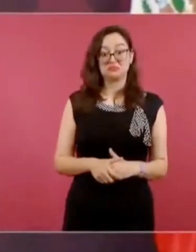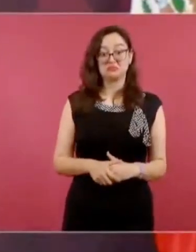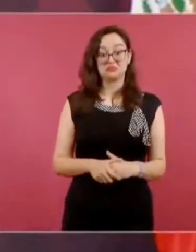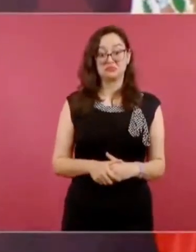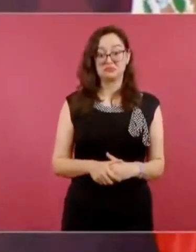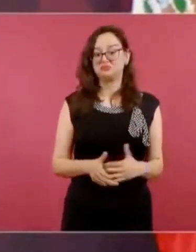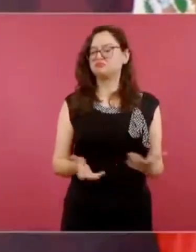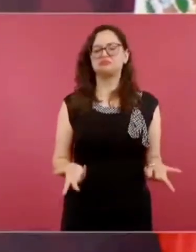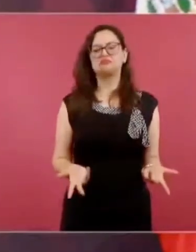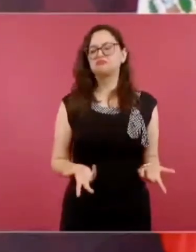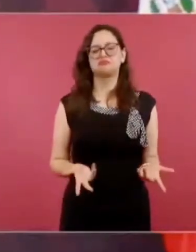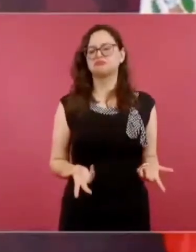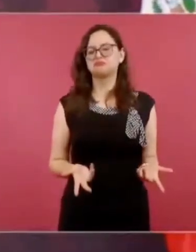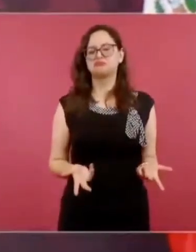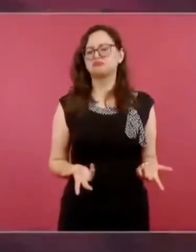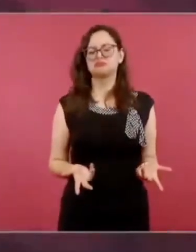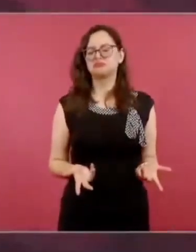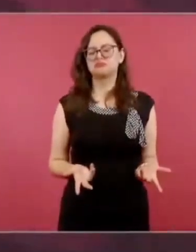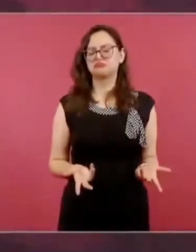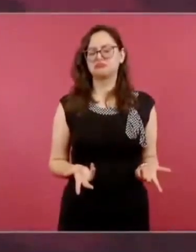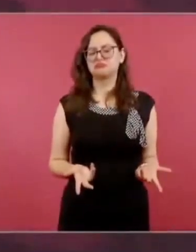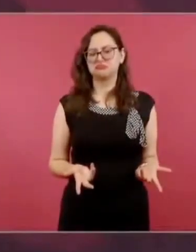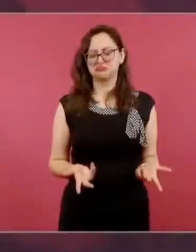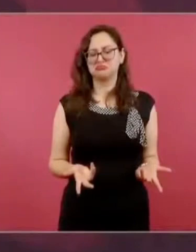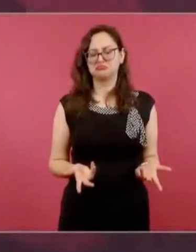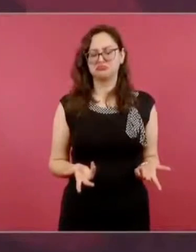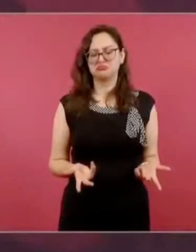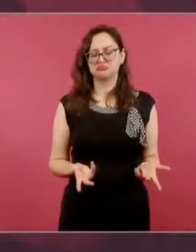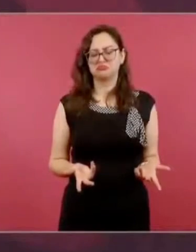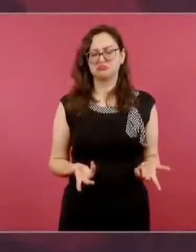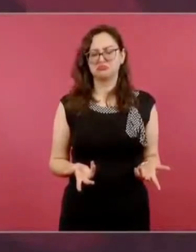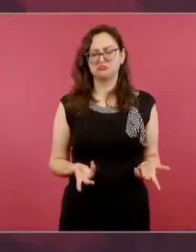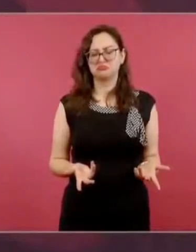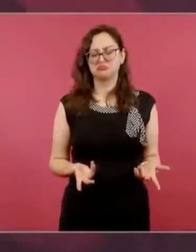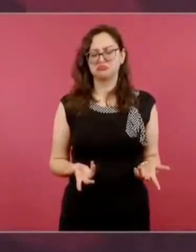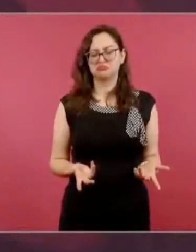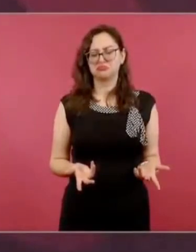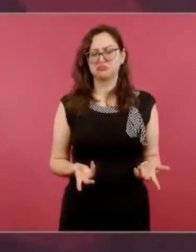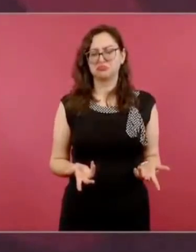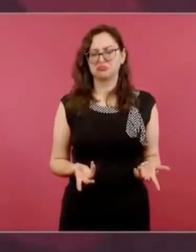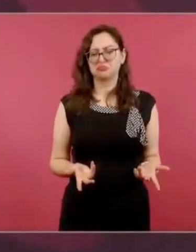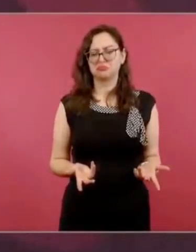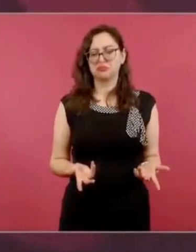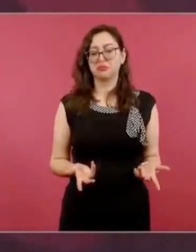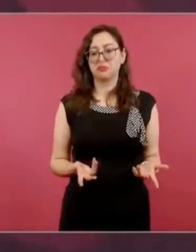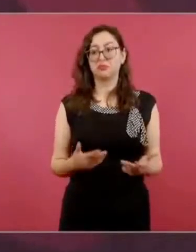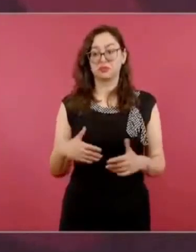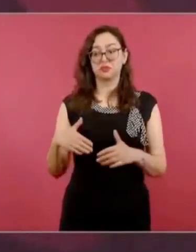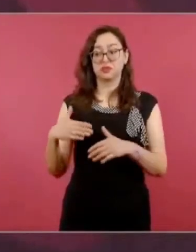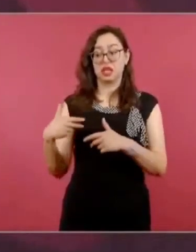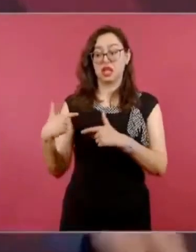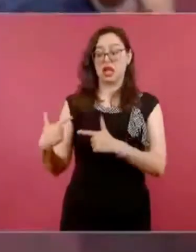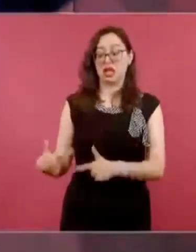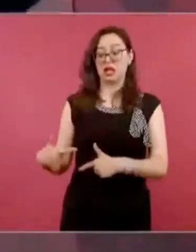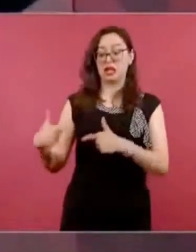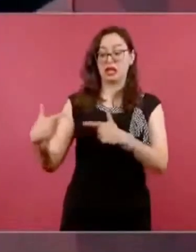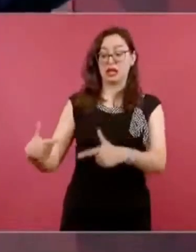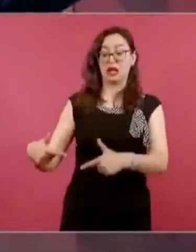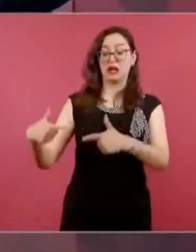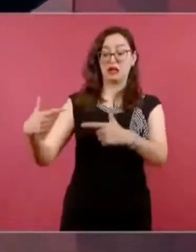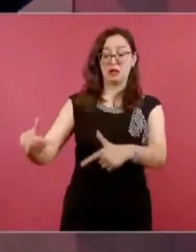No, porque son muy buenos los del relevo. No estoy